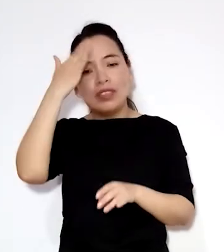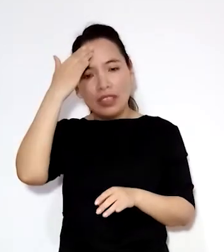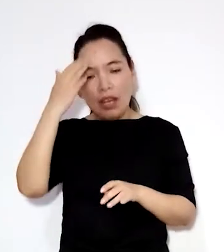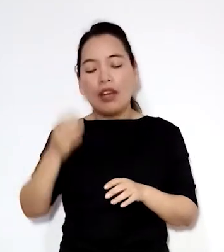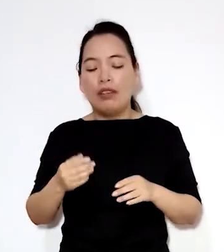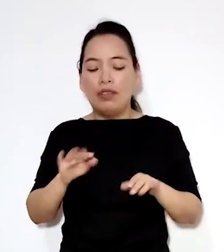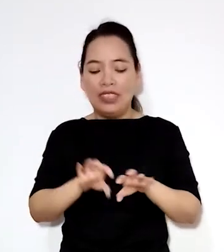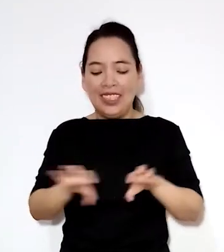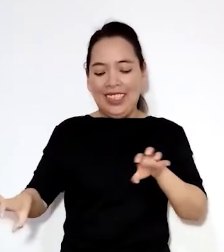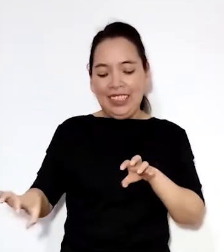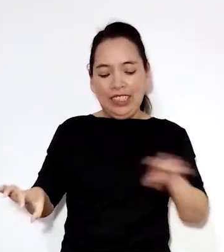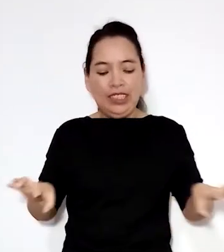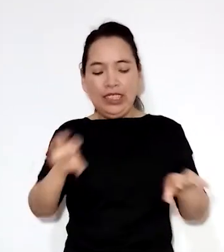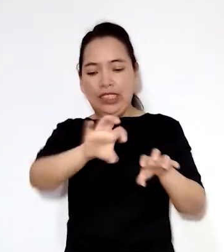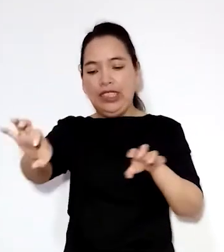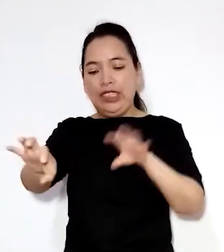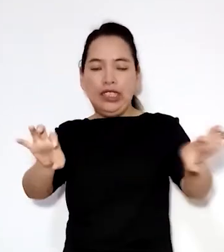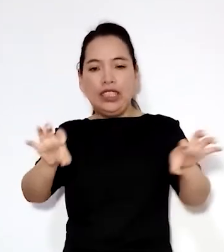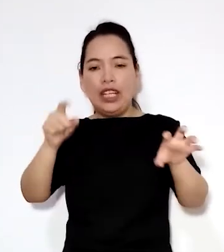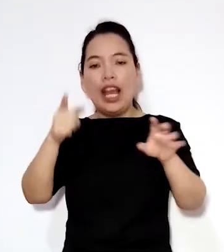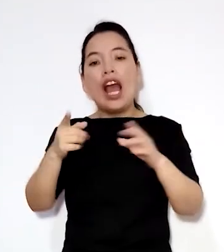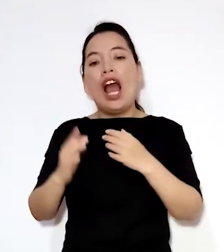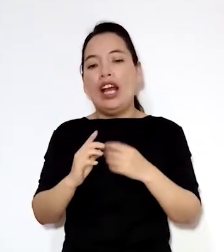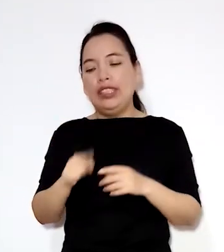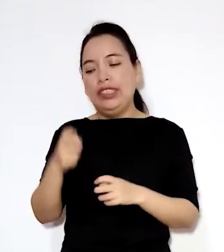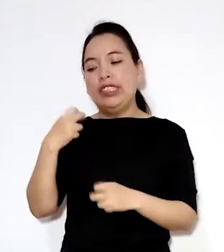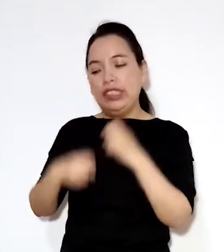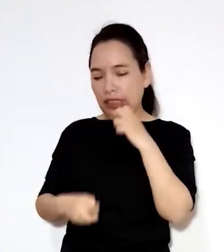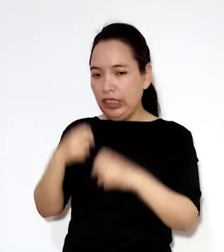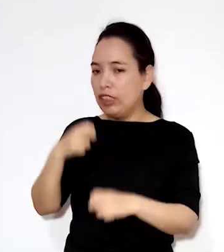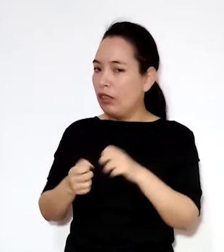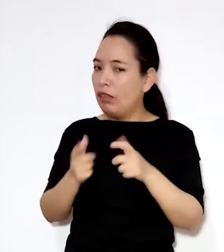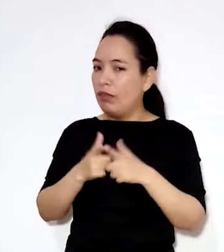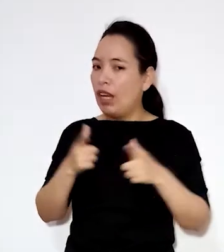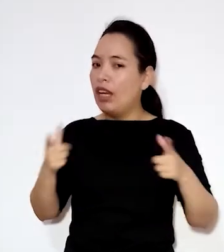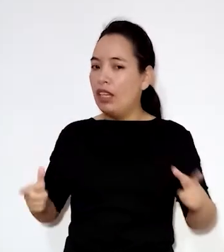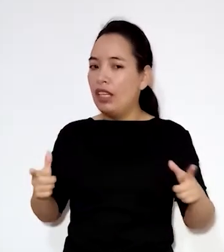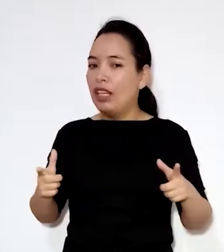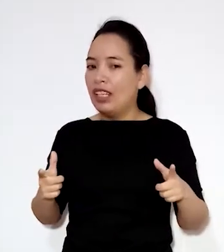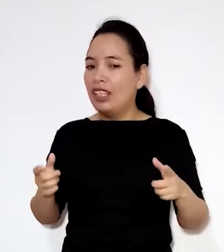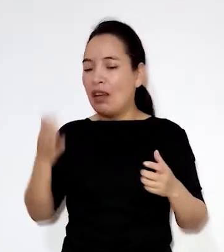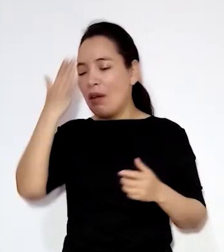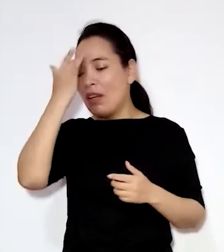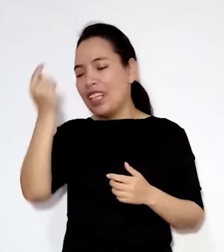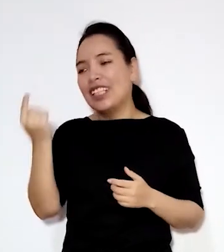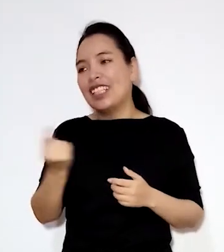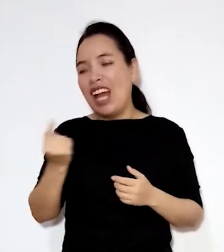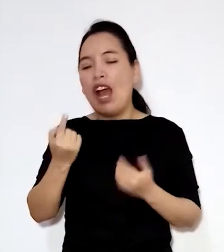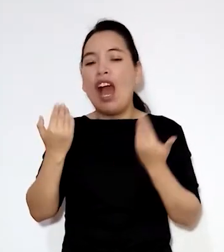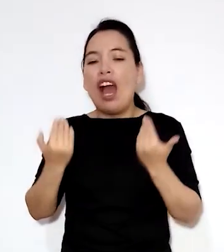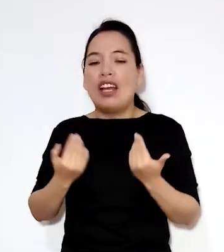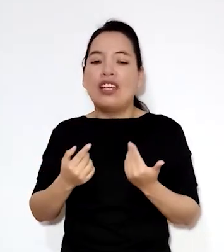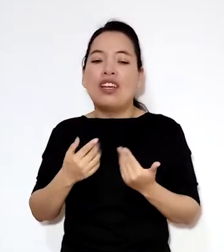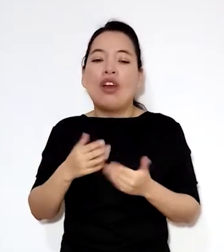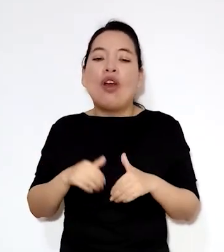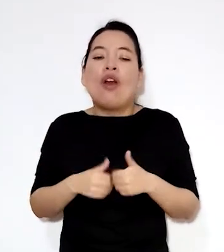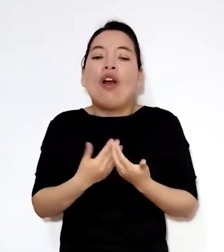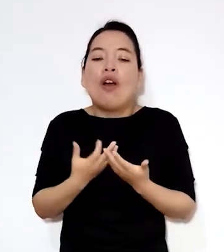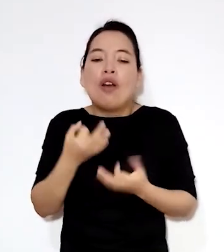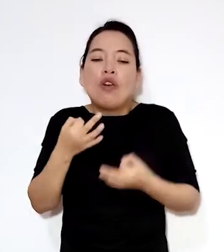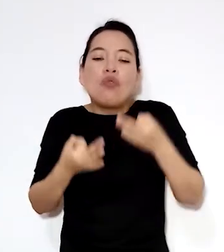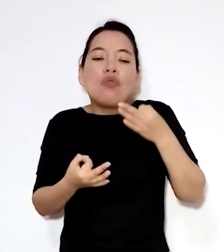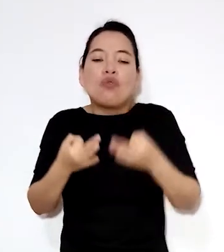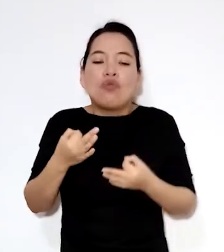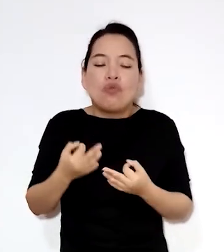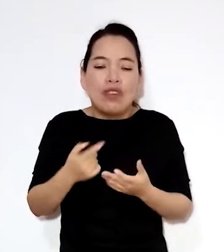lo que profesa la convención, la segregación sigue siendo el desafío fundamental, porque